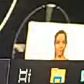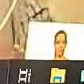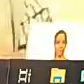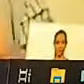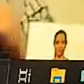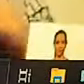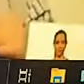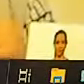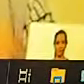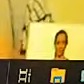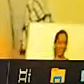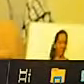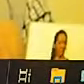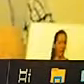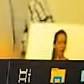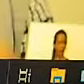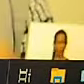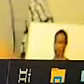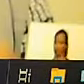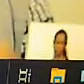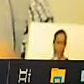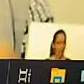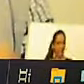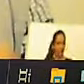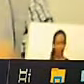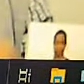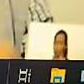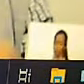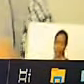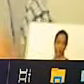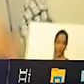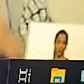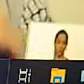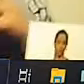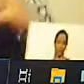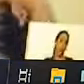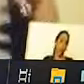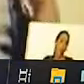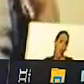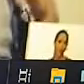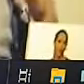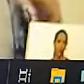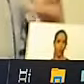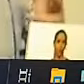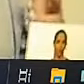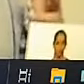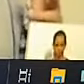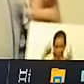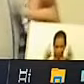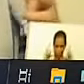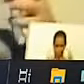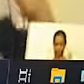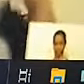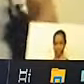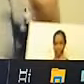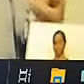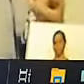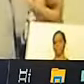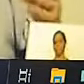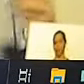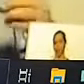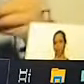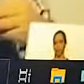¿Qué ocurre? Todo mal allí. Todo mal. Bueno, una imagen vale más que mil palabras. ¿Cómo queda esto?